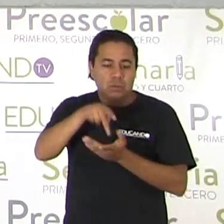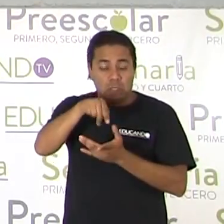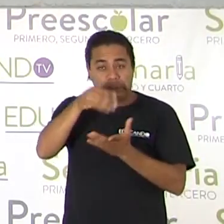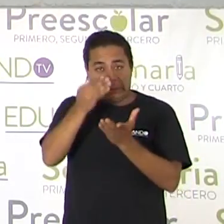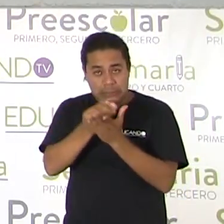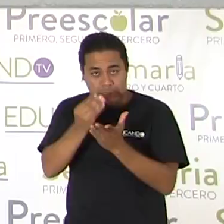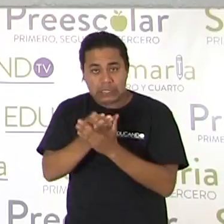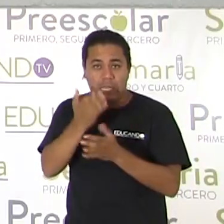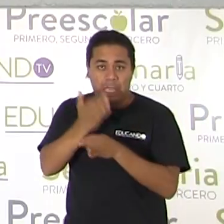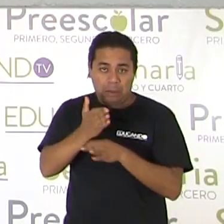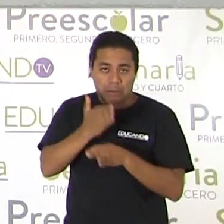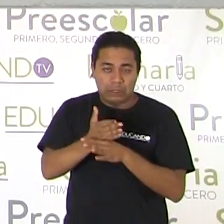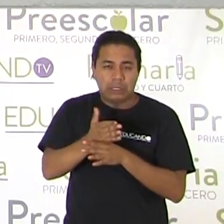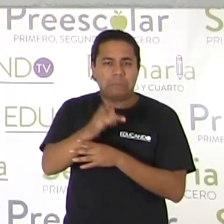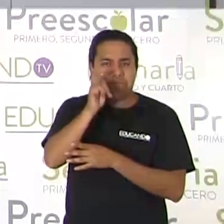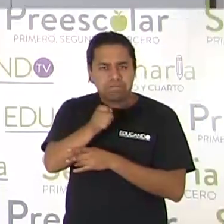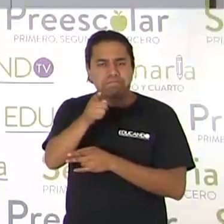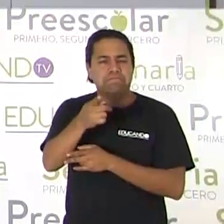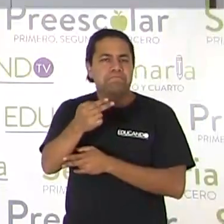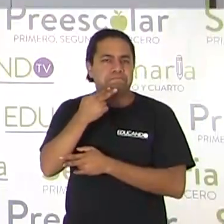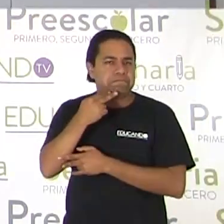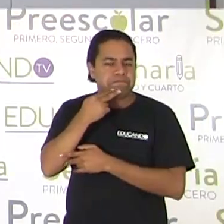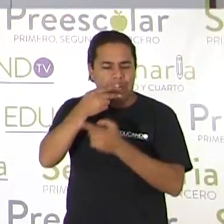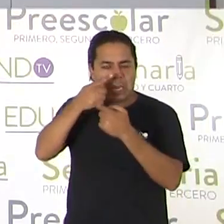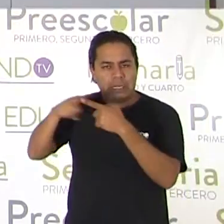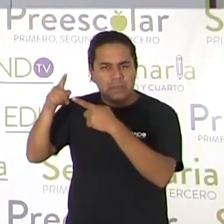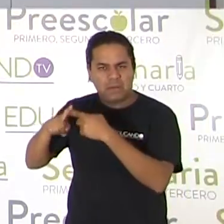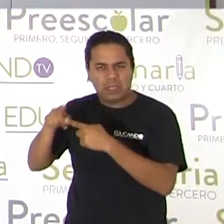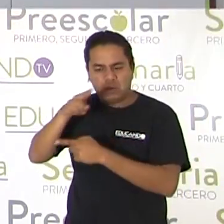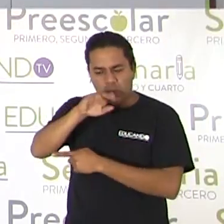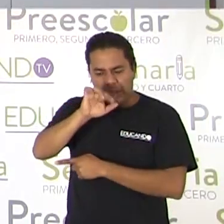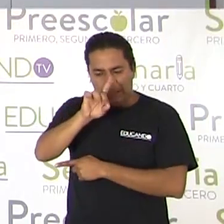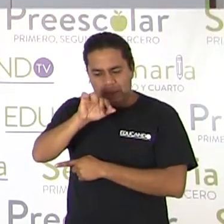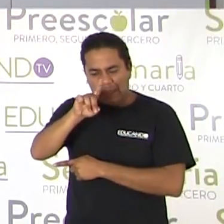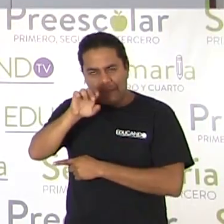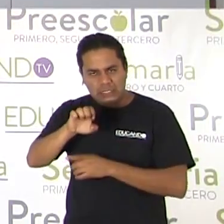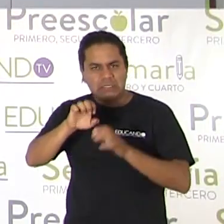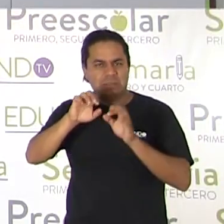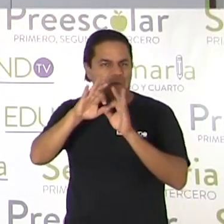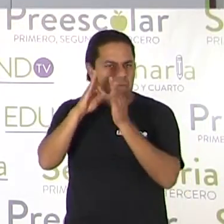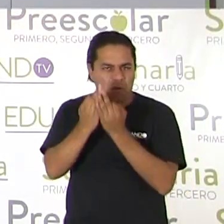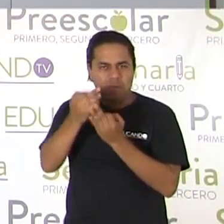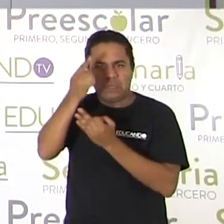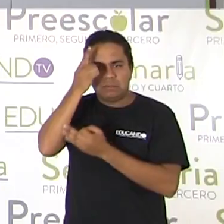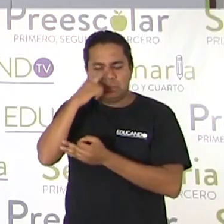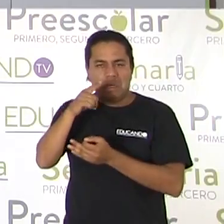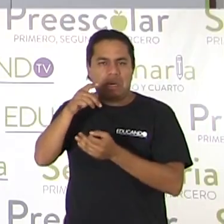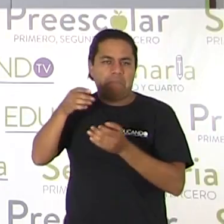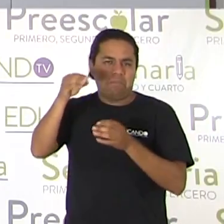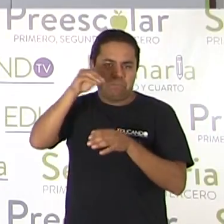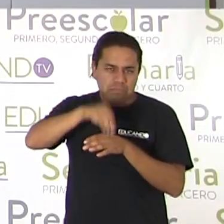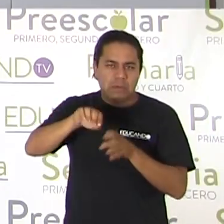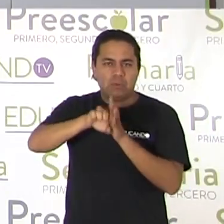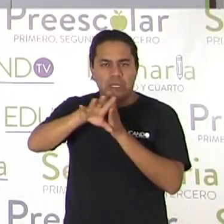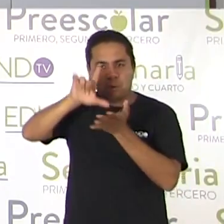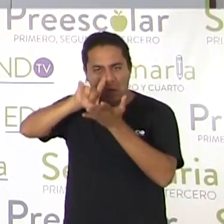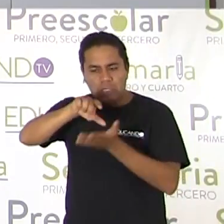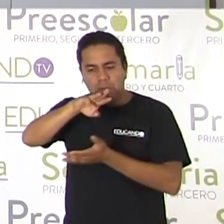sesión, vamos a conocer y utilizar diferentes unidades de capacidad y peso, como son el litro,